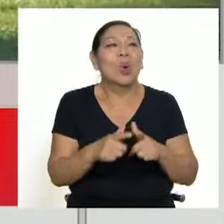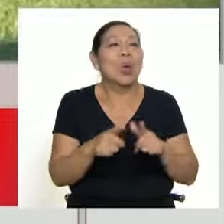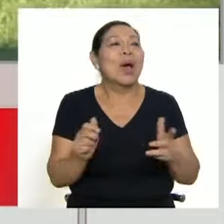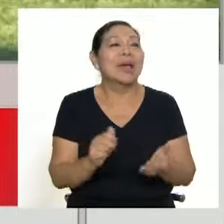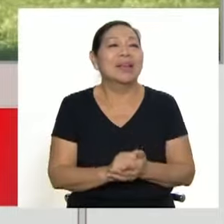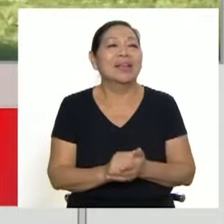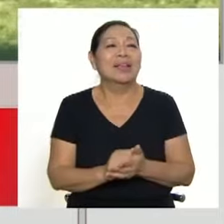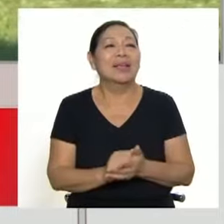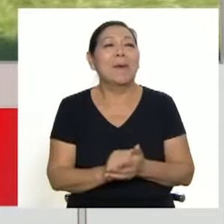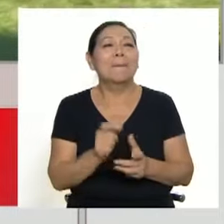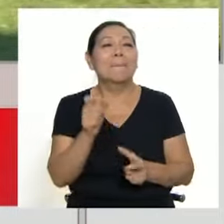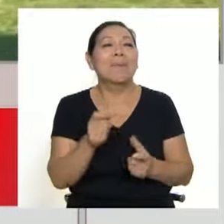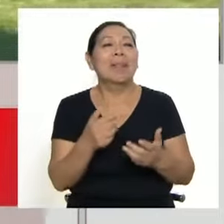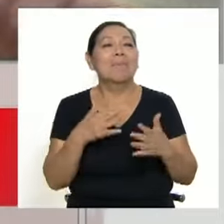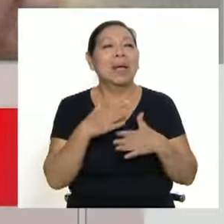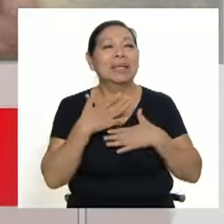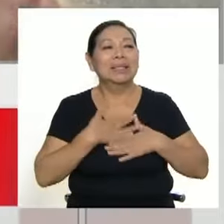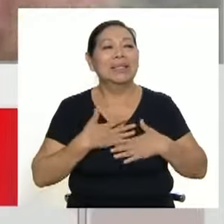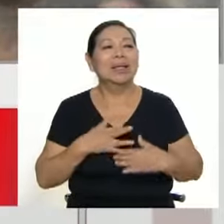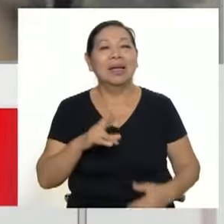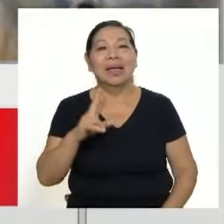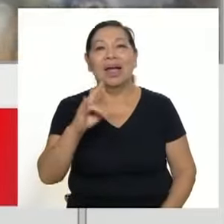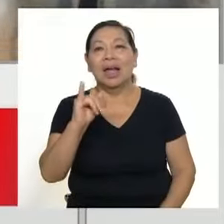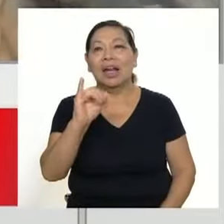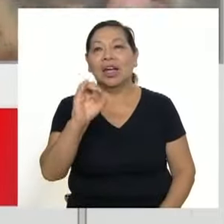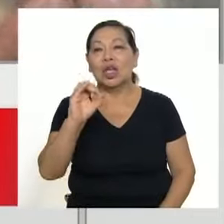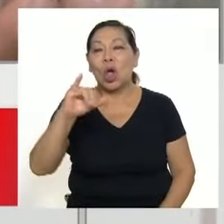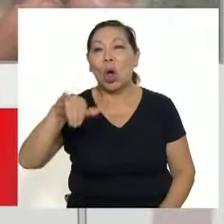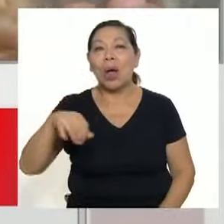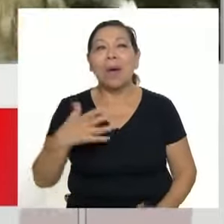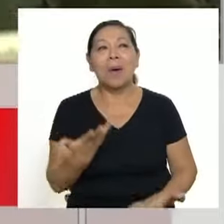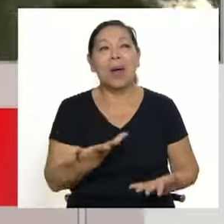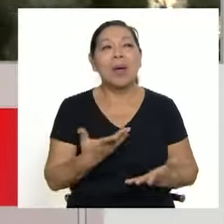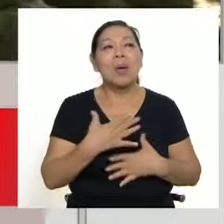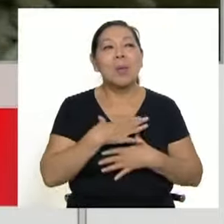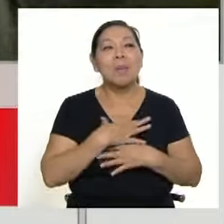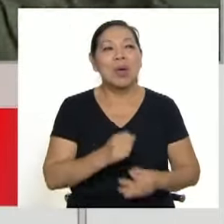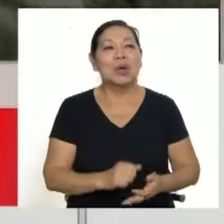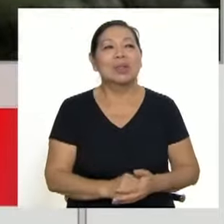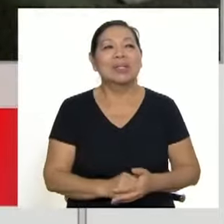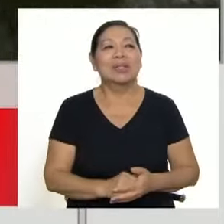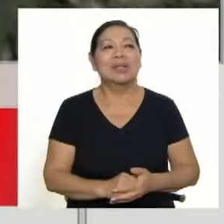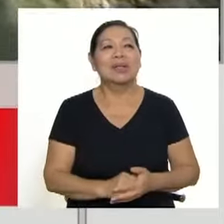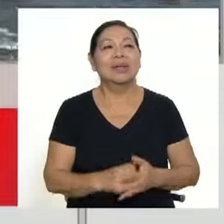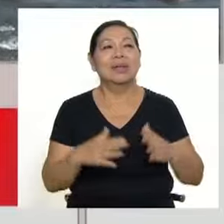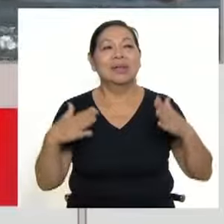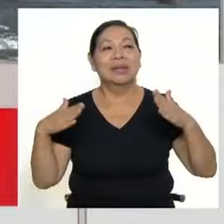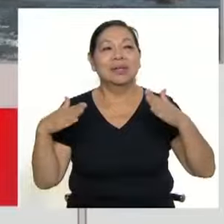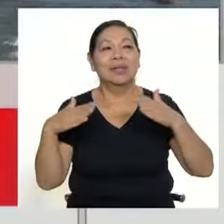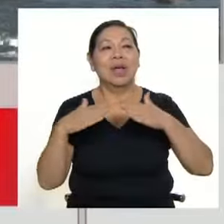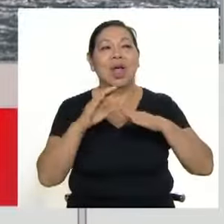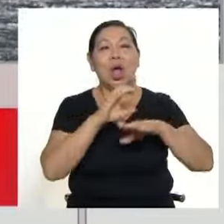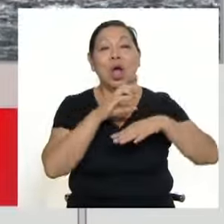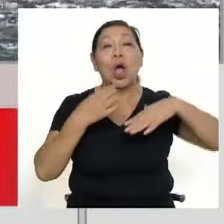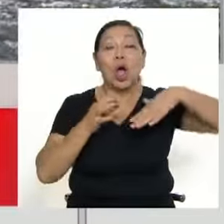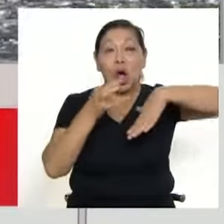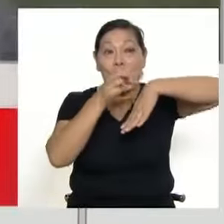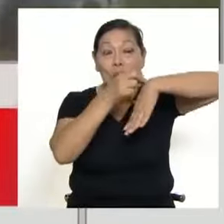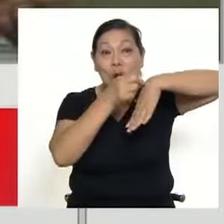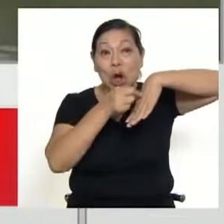donde la gente es más alegre, Rioja. El lugar donde más me gusta estar es en las montañas de la Cordillera